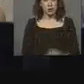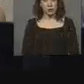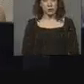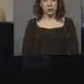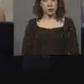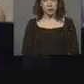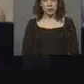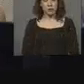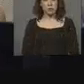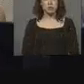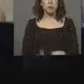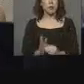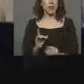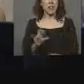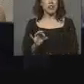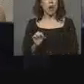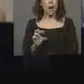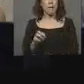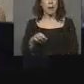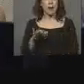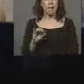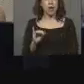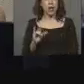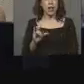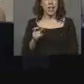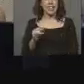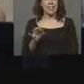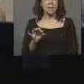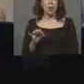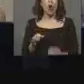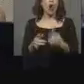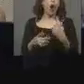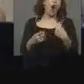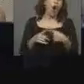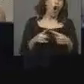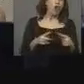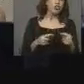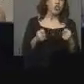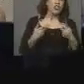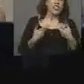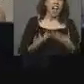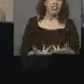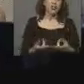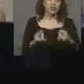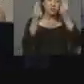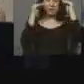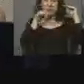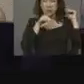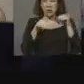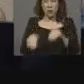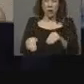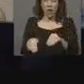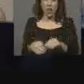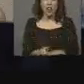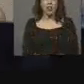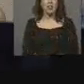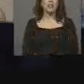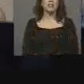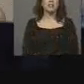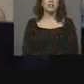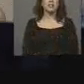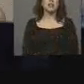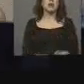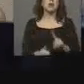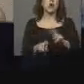Se incorporan los delitos de apremios ilegítimos u otros tratos crueles, inhumanos o degradantes, incluyendo hipótesis